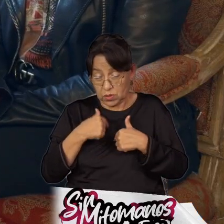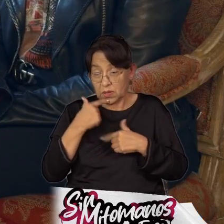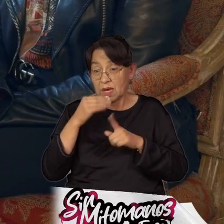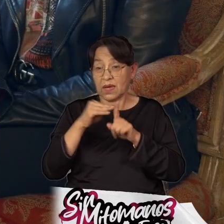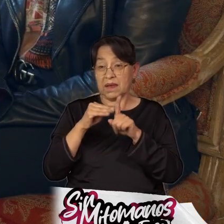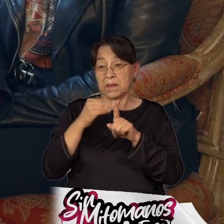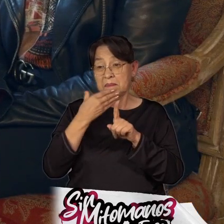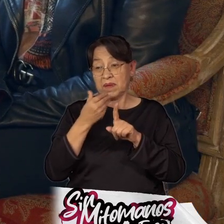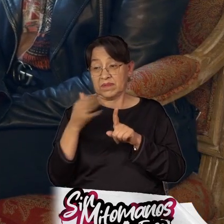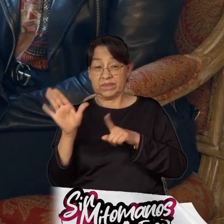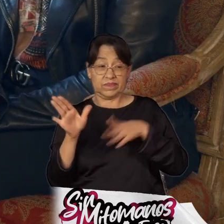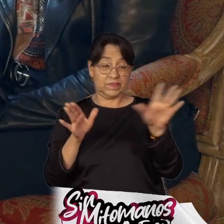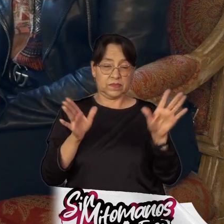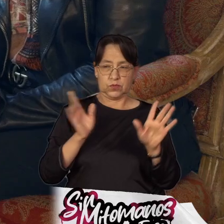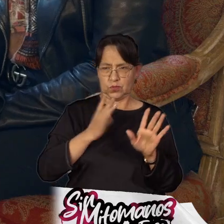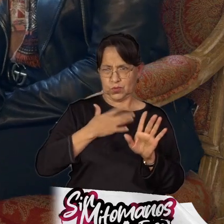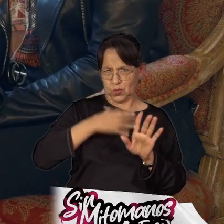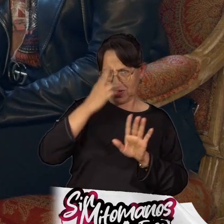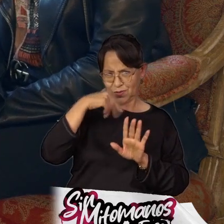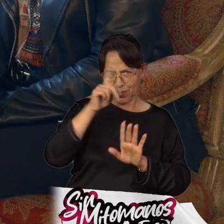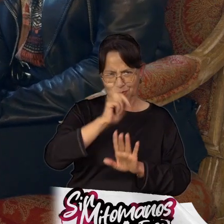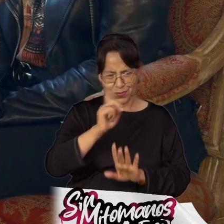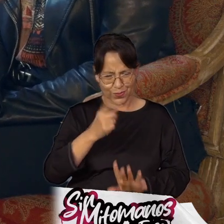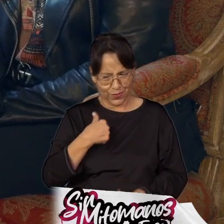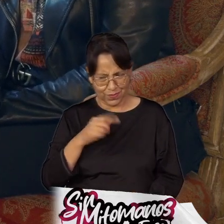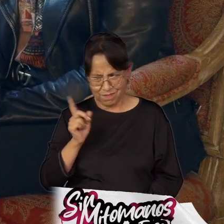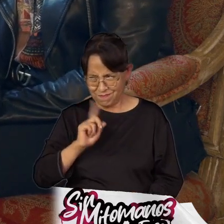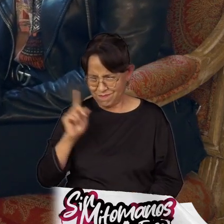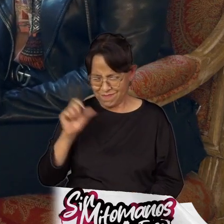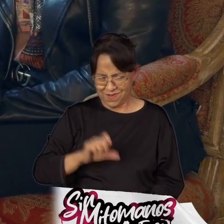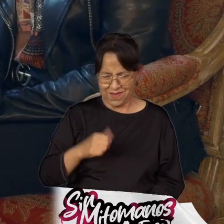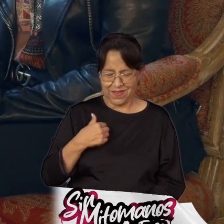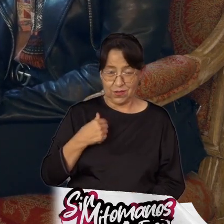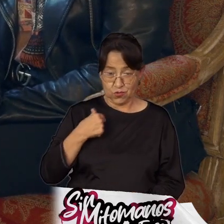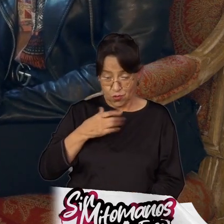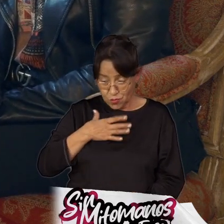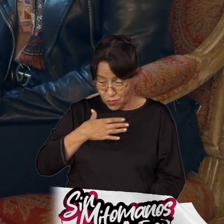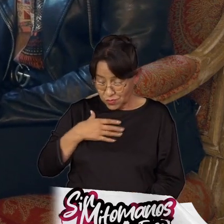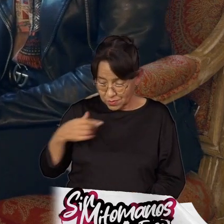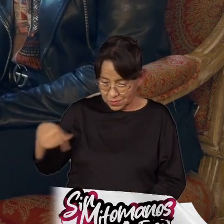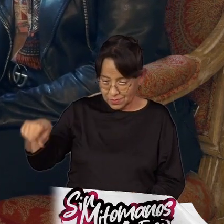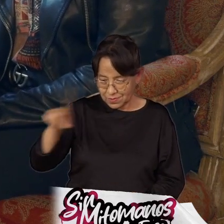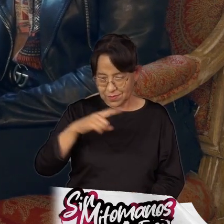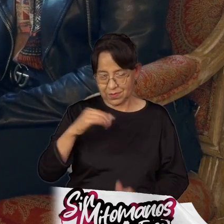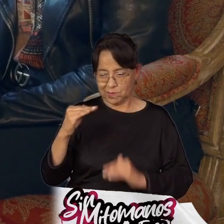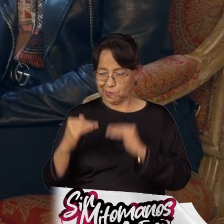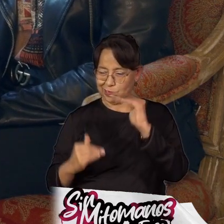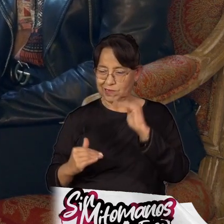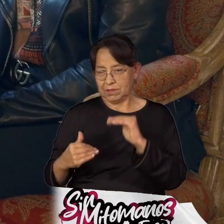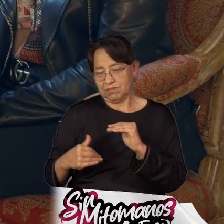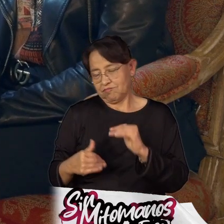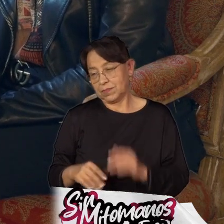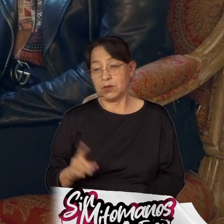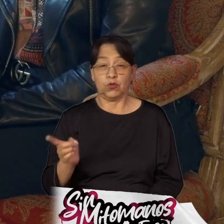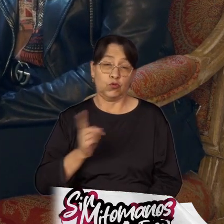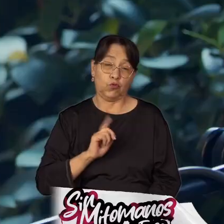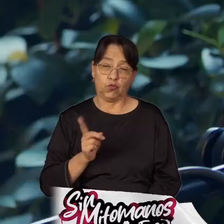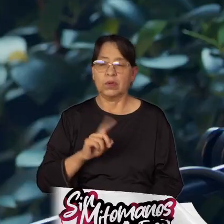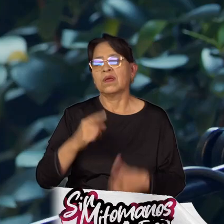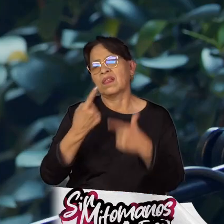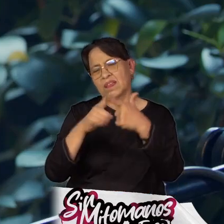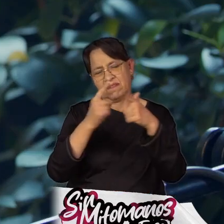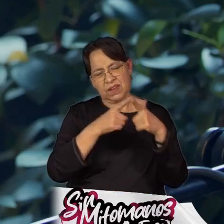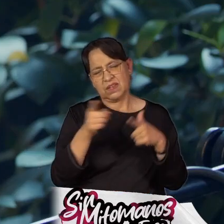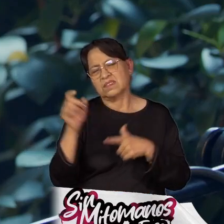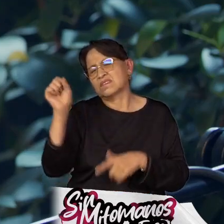fomentar más el clasismo. Como hijos de Dios no nos podemos permitir más entre nosotros esa desigualdad. Ciertamente